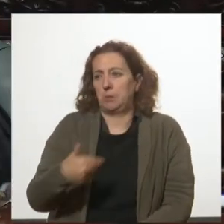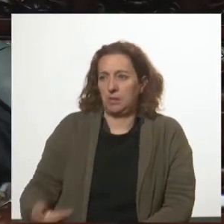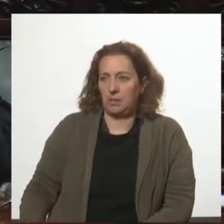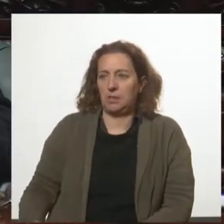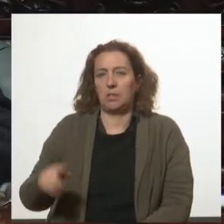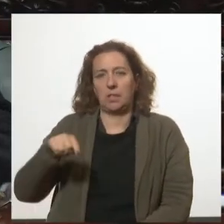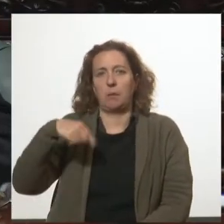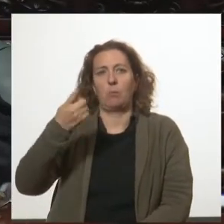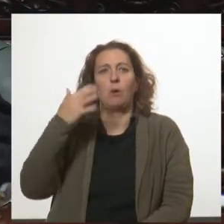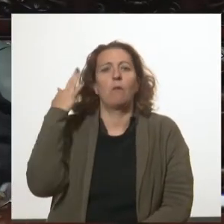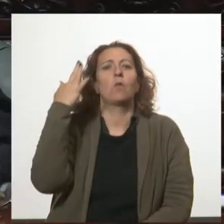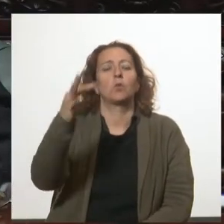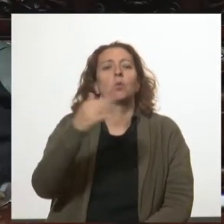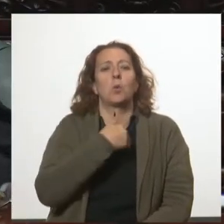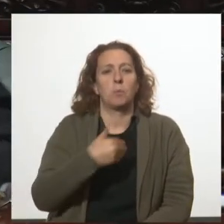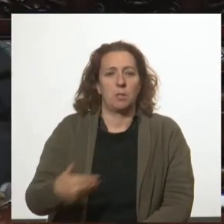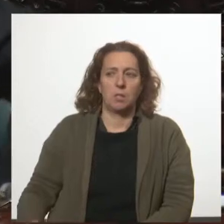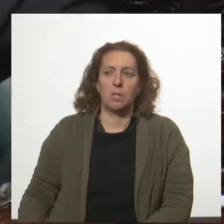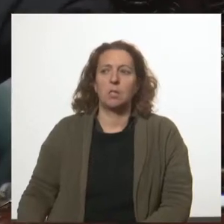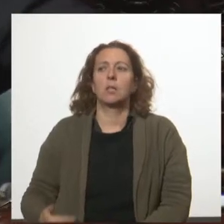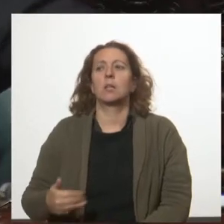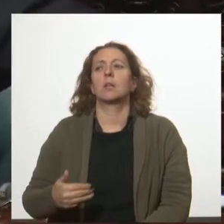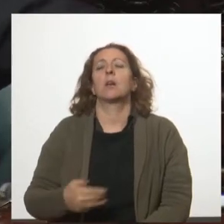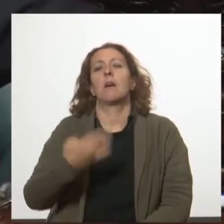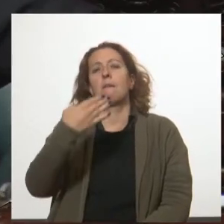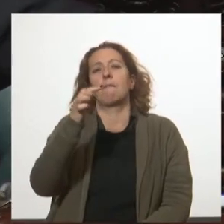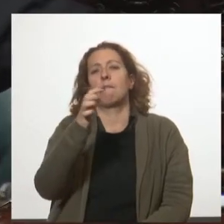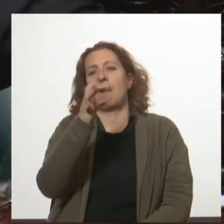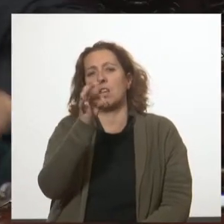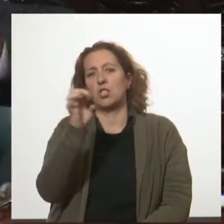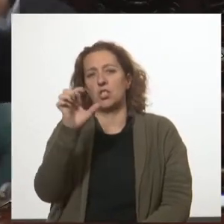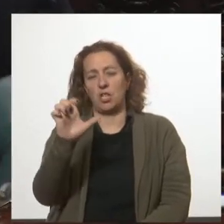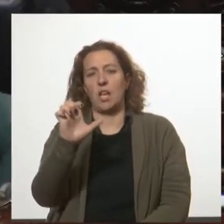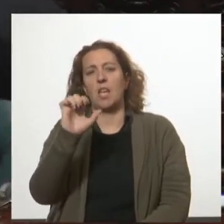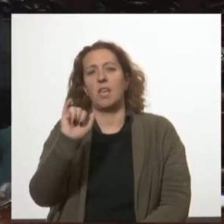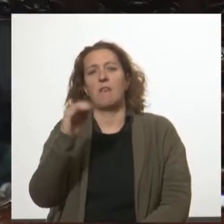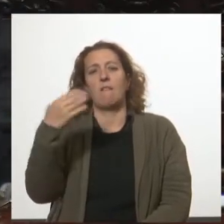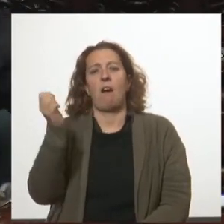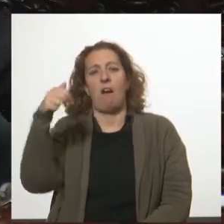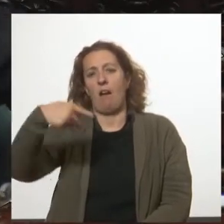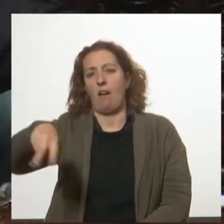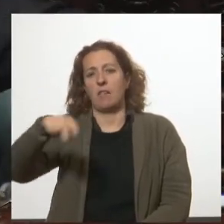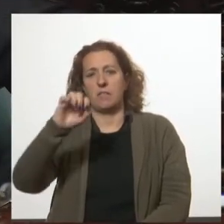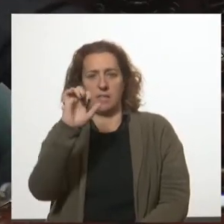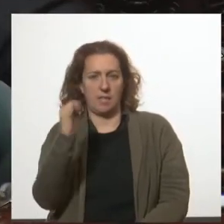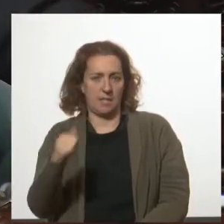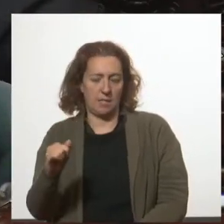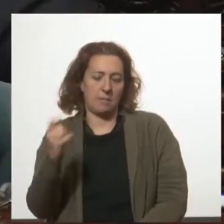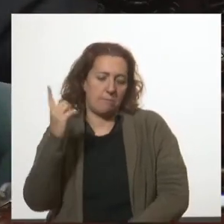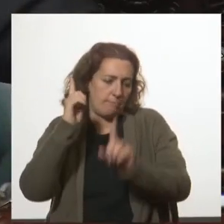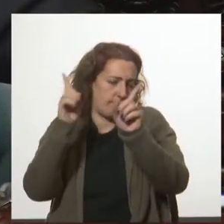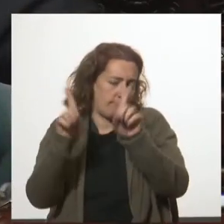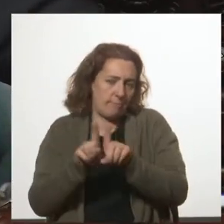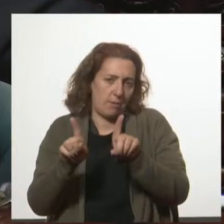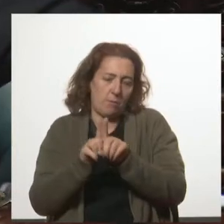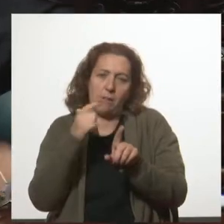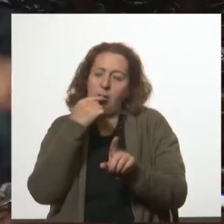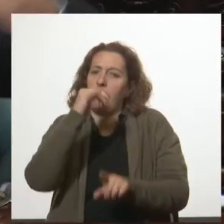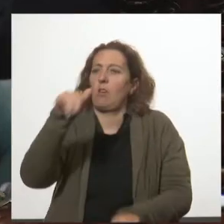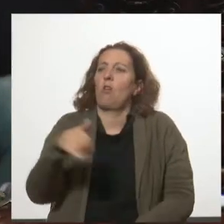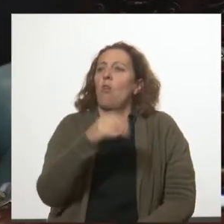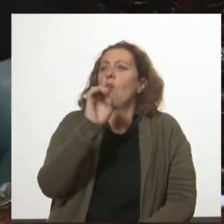después futuro presidente designación política del doctor vaya ibáñez cómo tuvo que estar como le dijo jorge una vez al presidente de antel